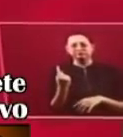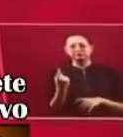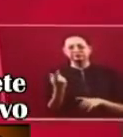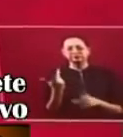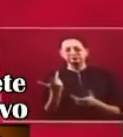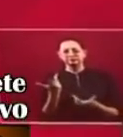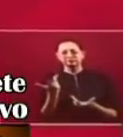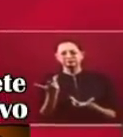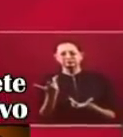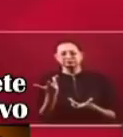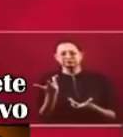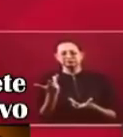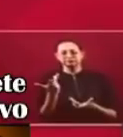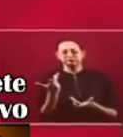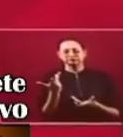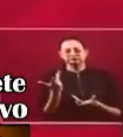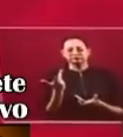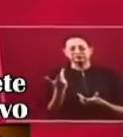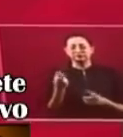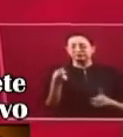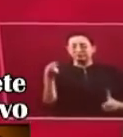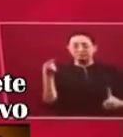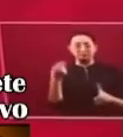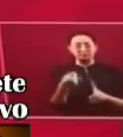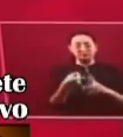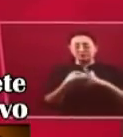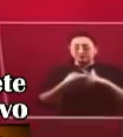punto de partida